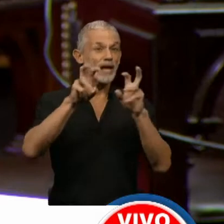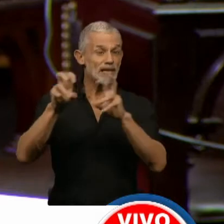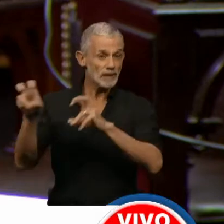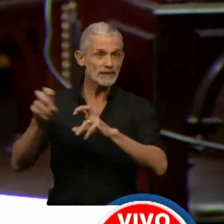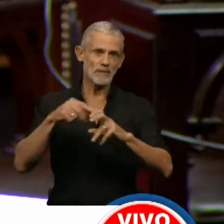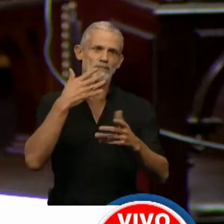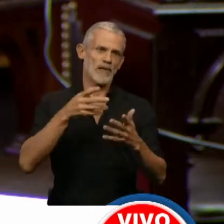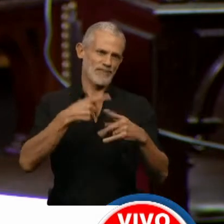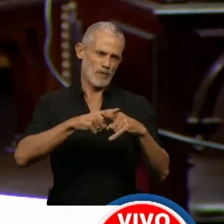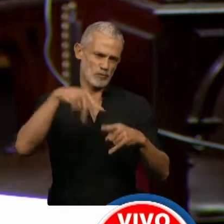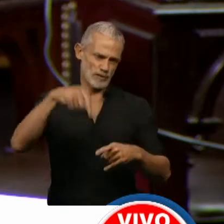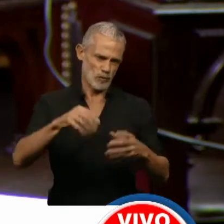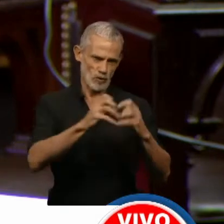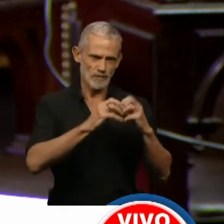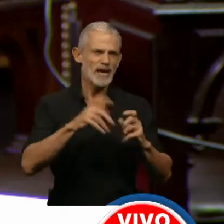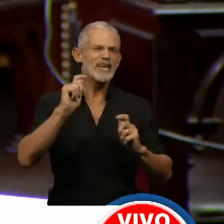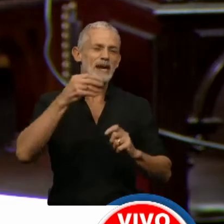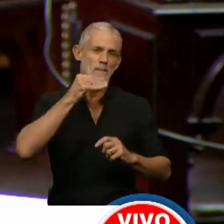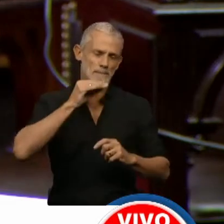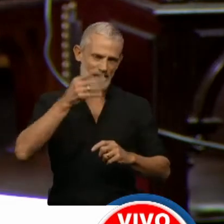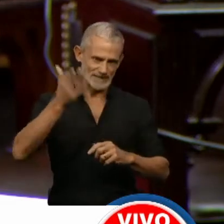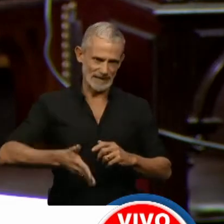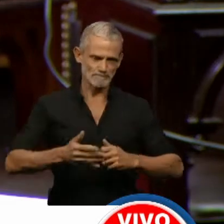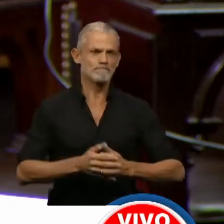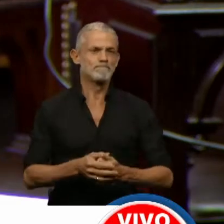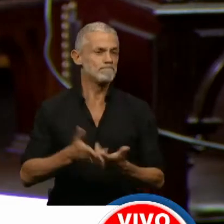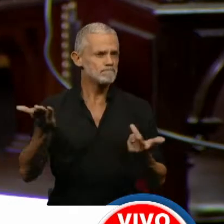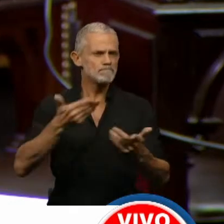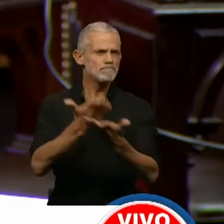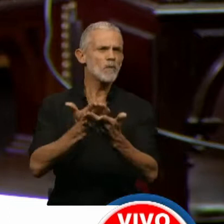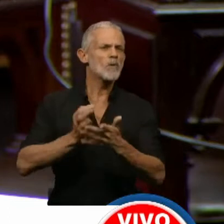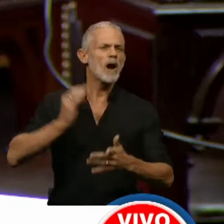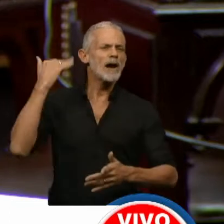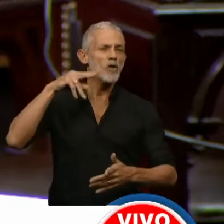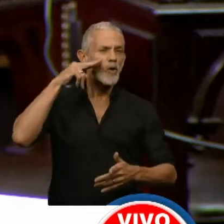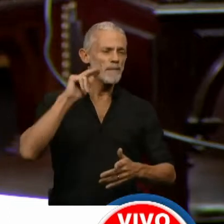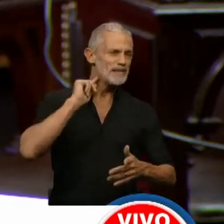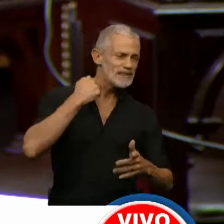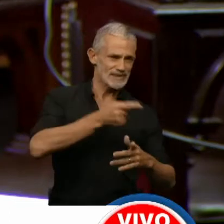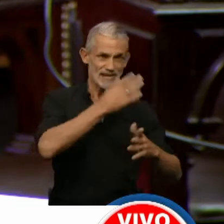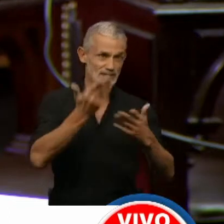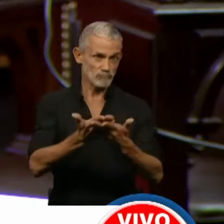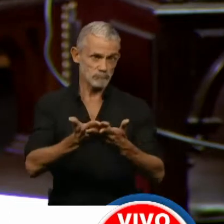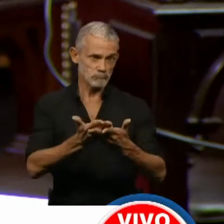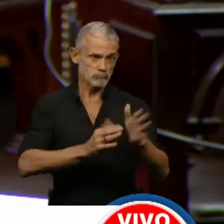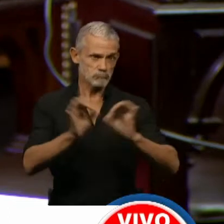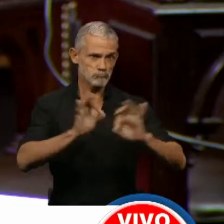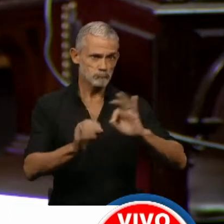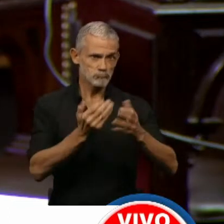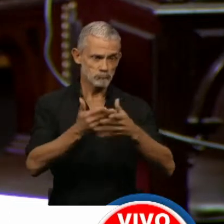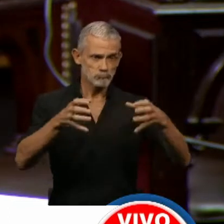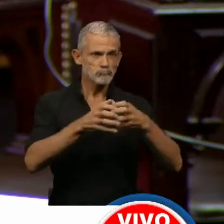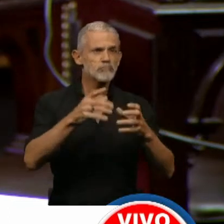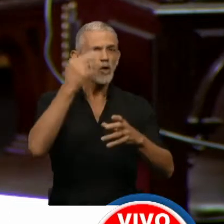es el que estamos discutiendo hoy. En esto me refiero a Sergio Massa. Esto estuvo propuesto en el año 2013 dentro de nuestra plataforma, ratificado en